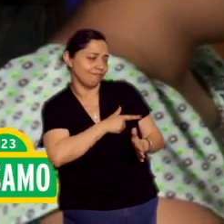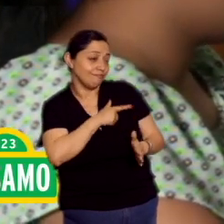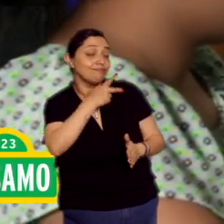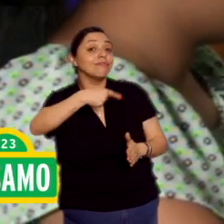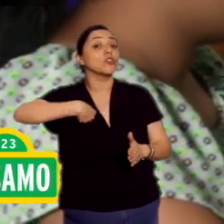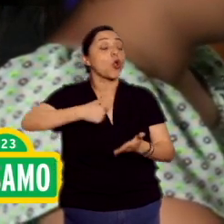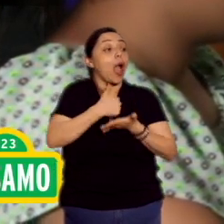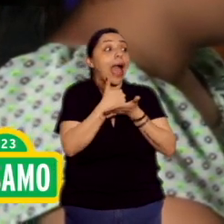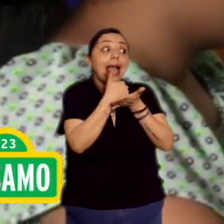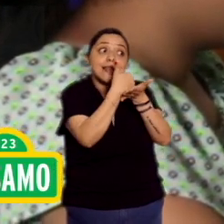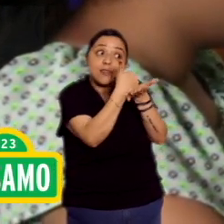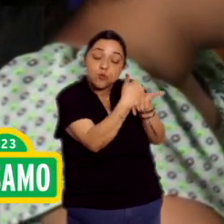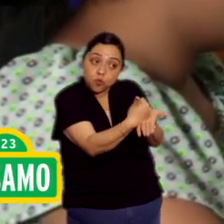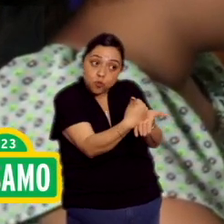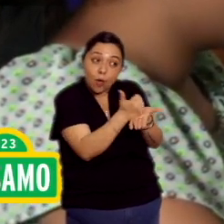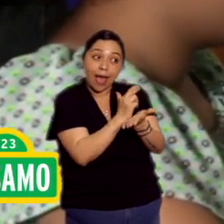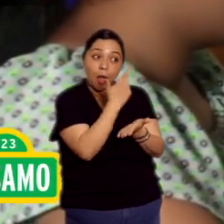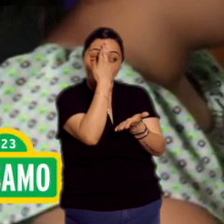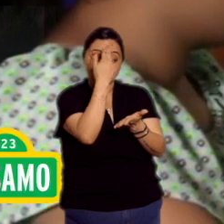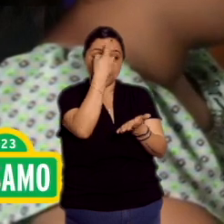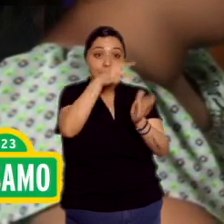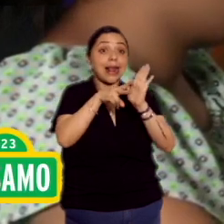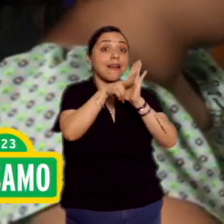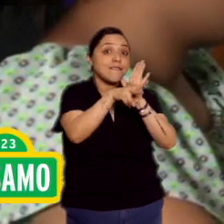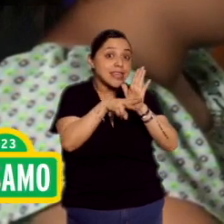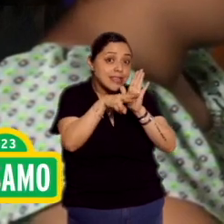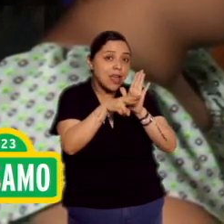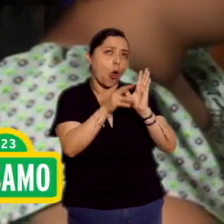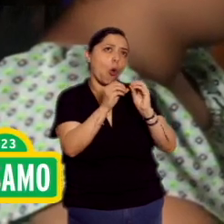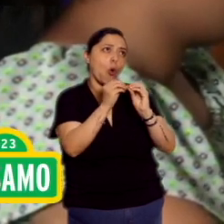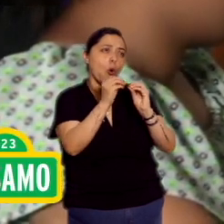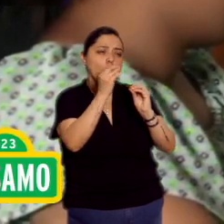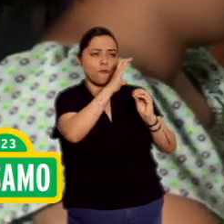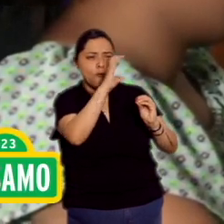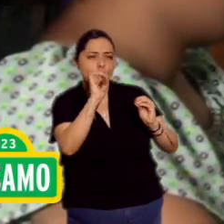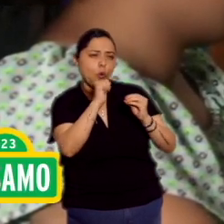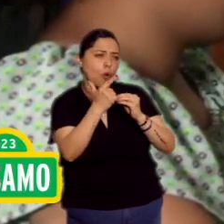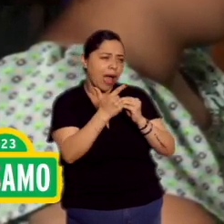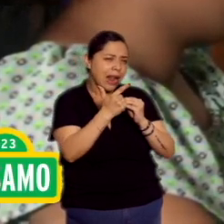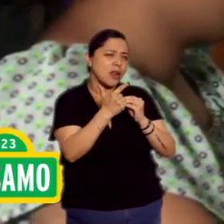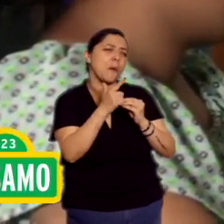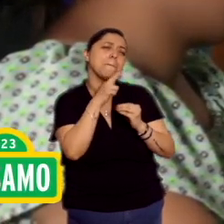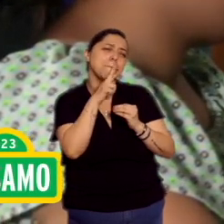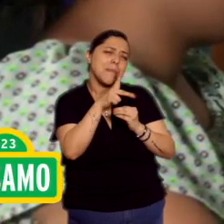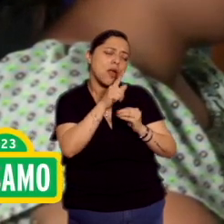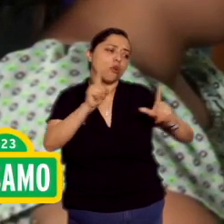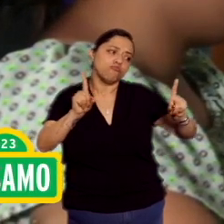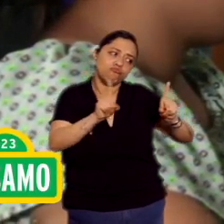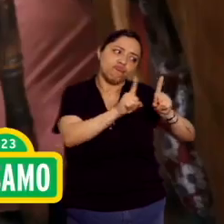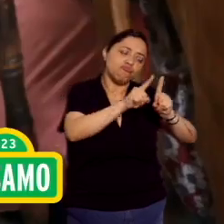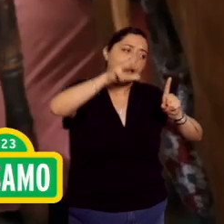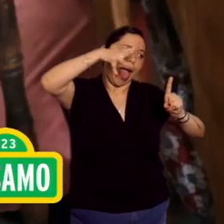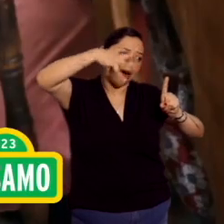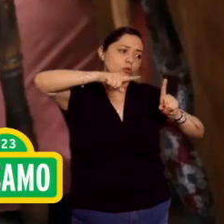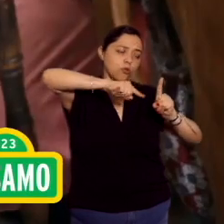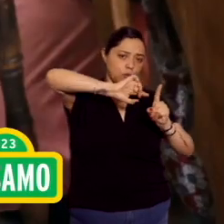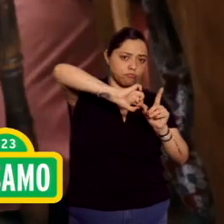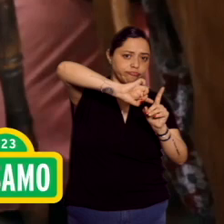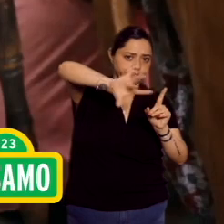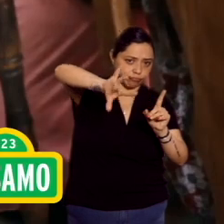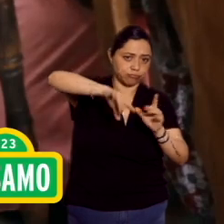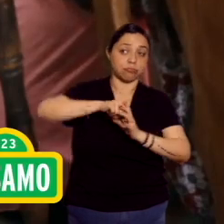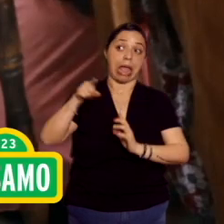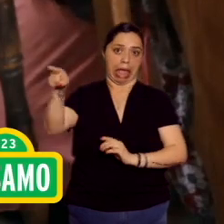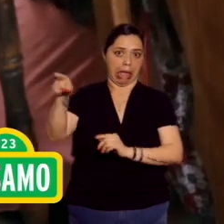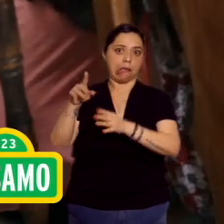ayudo a enviarlo. Recuerde que para compartir videos o imágenes personales es importante que lo hagan con un adulto de confianza. Mi hermana nos